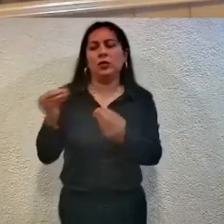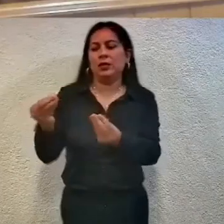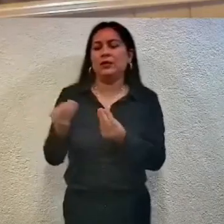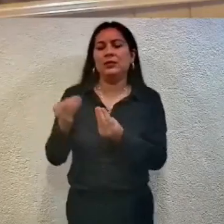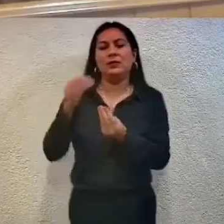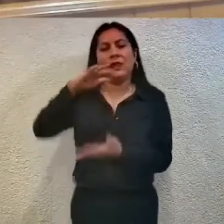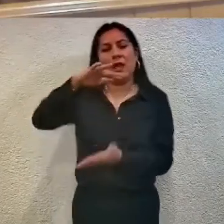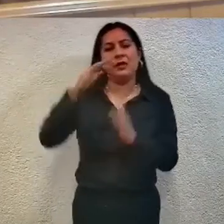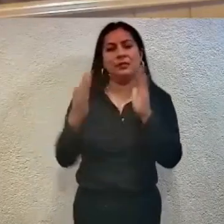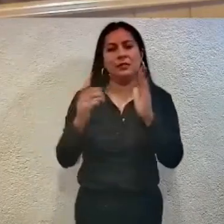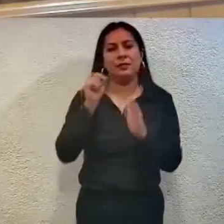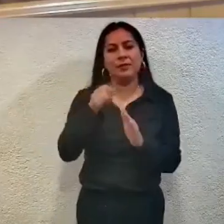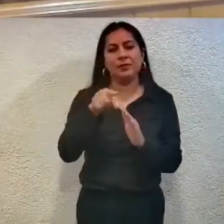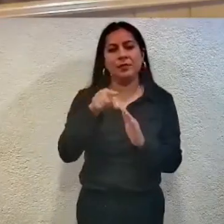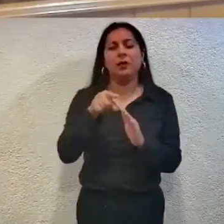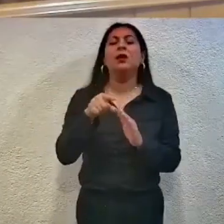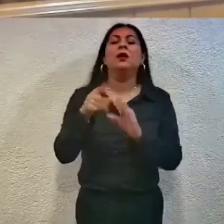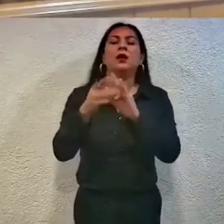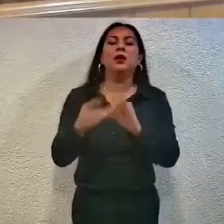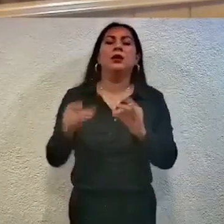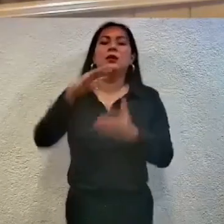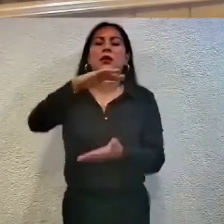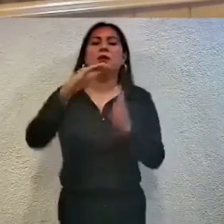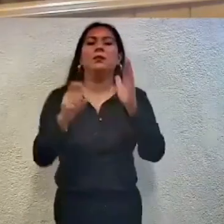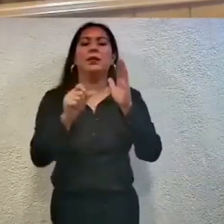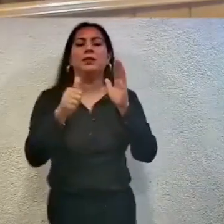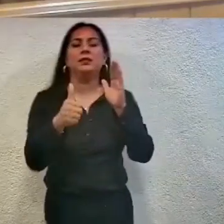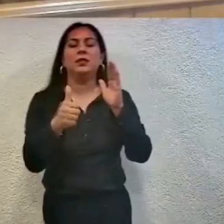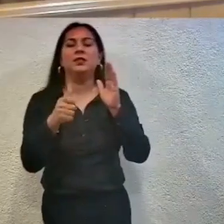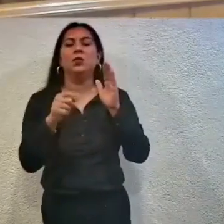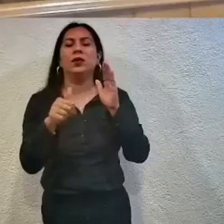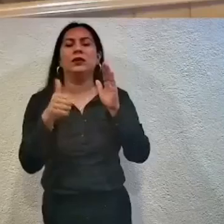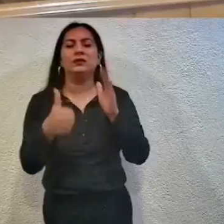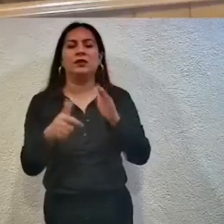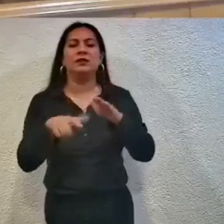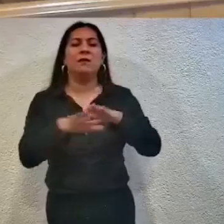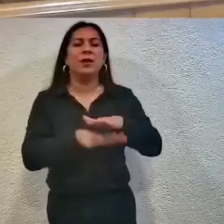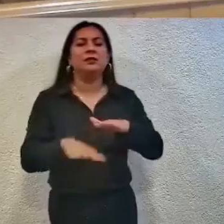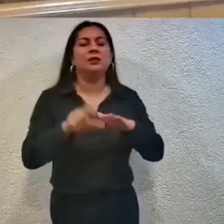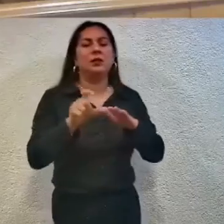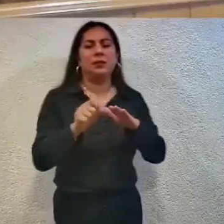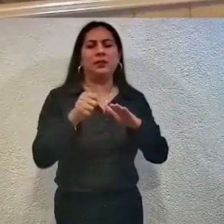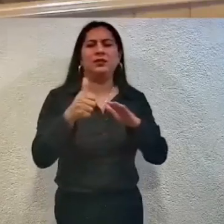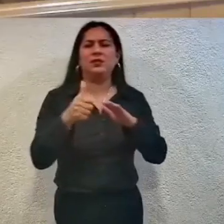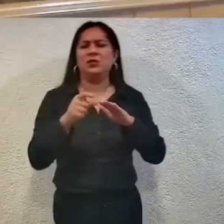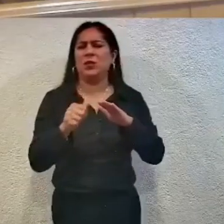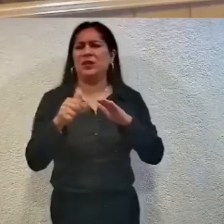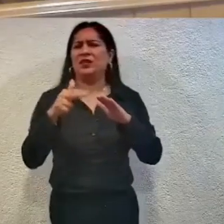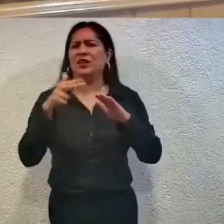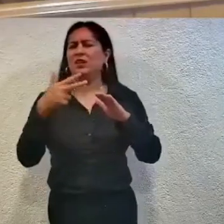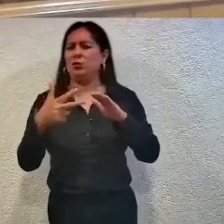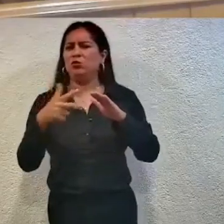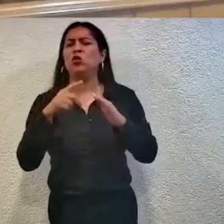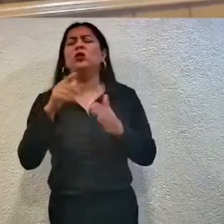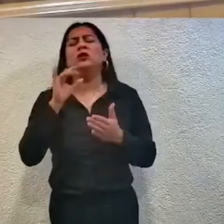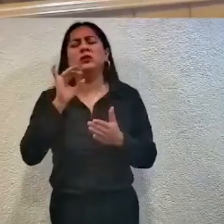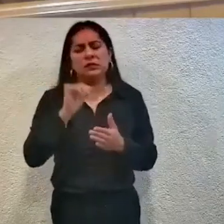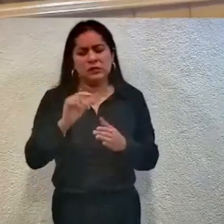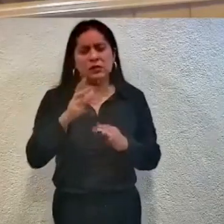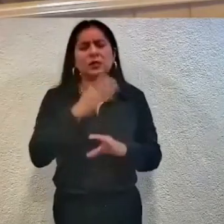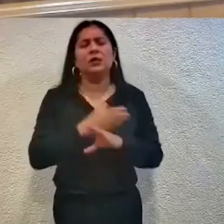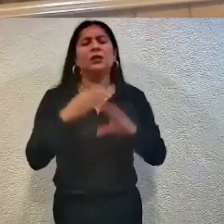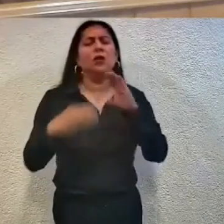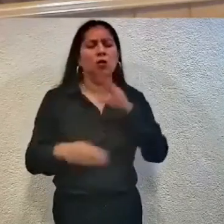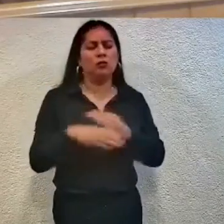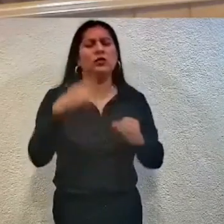confirmó la votación recibida en la casilla. Referente a las casillas 2646 básica y 2648 básica,